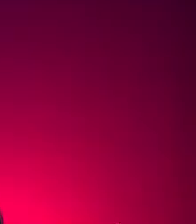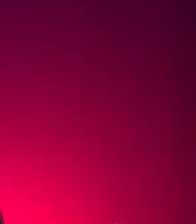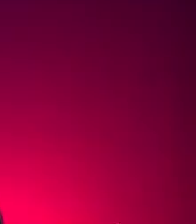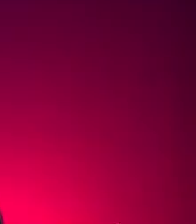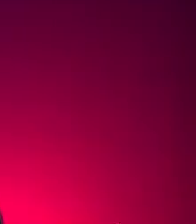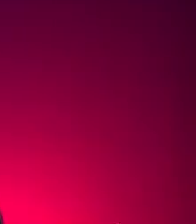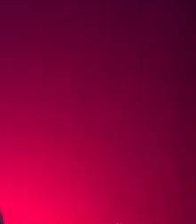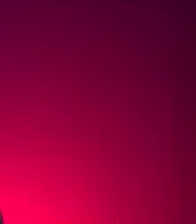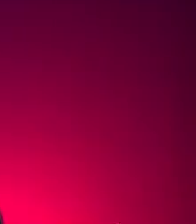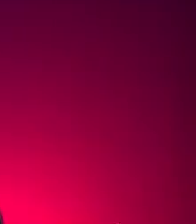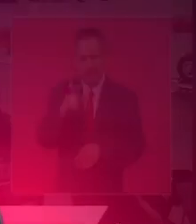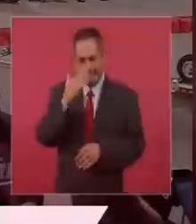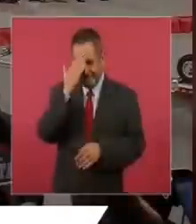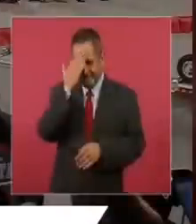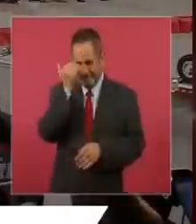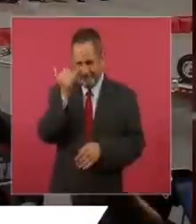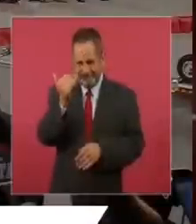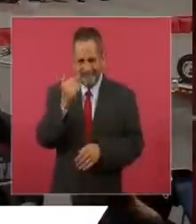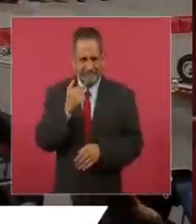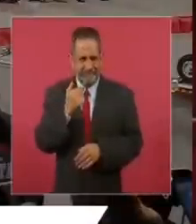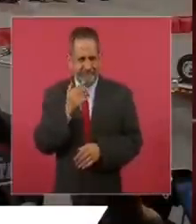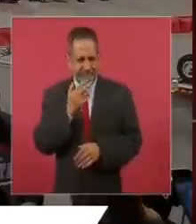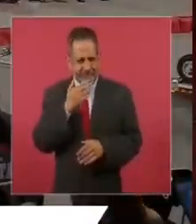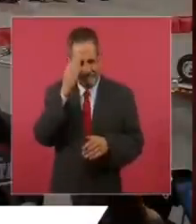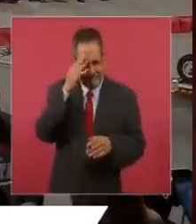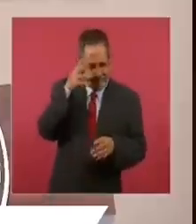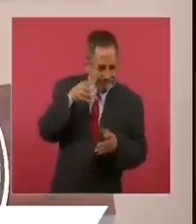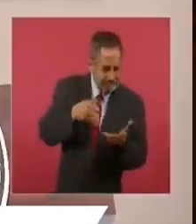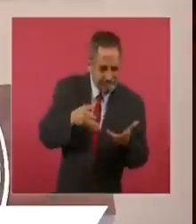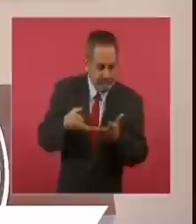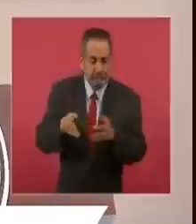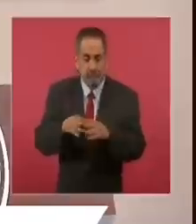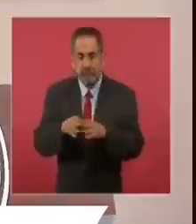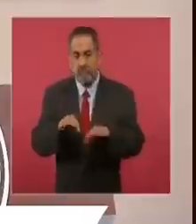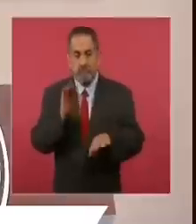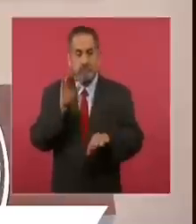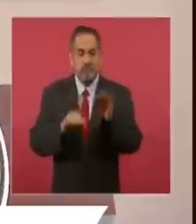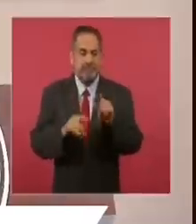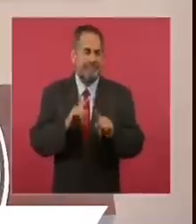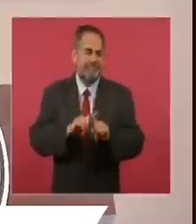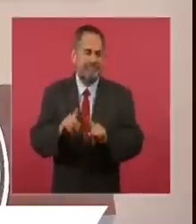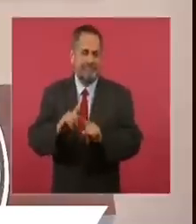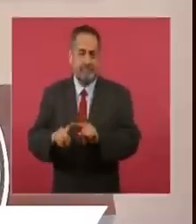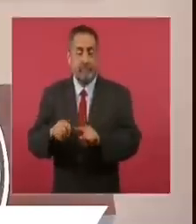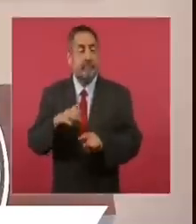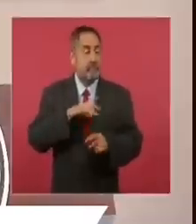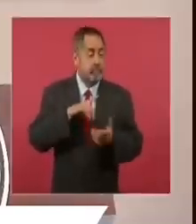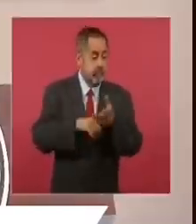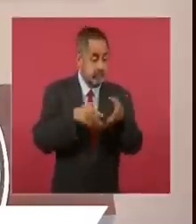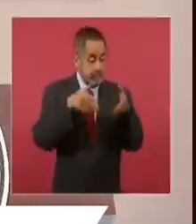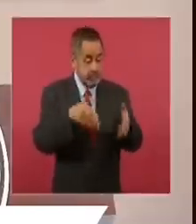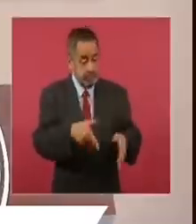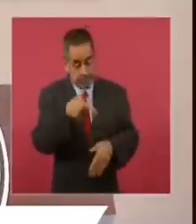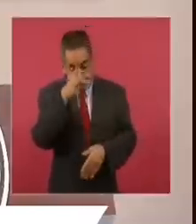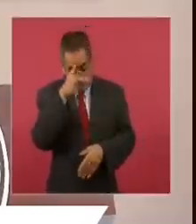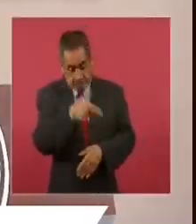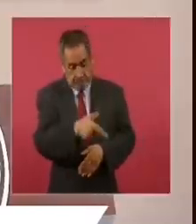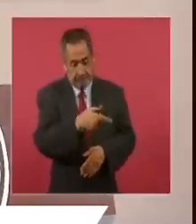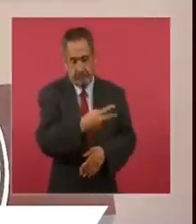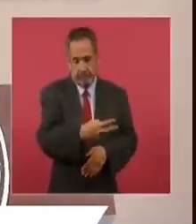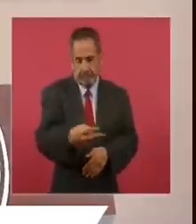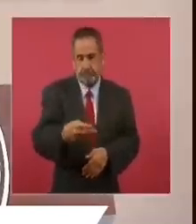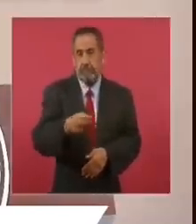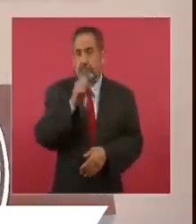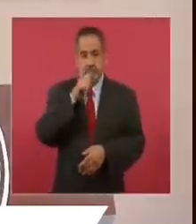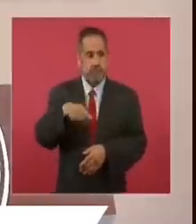estuvo ahí el titular del Instituto Nacional de Antropología e Historia Diego para informar de los hallazgos